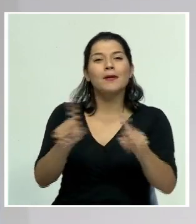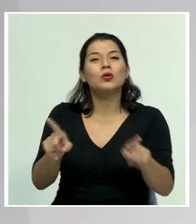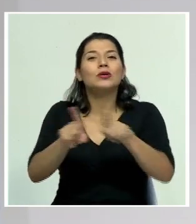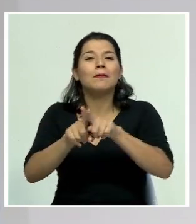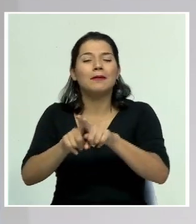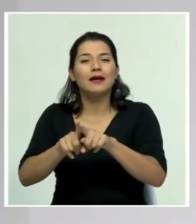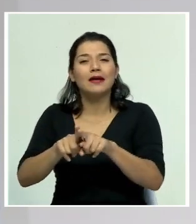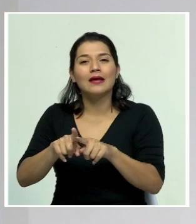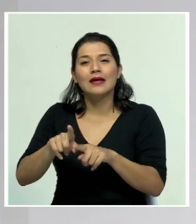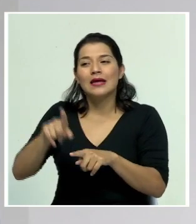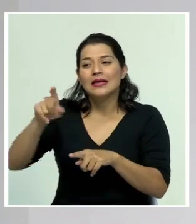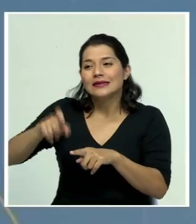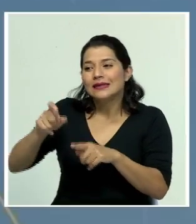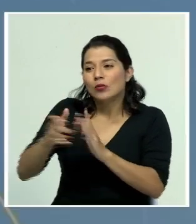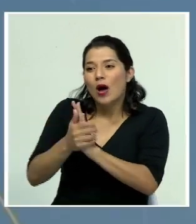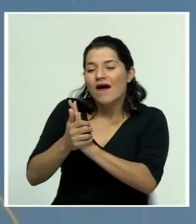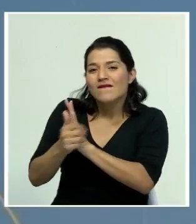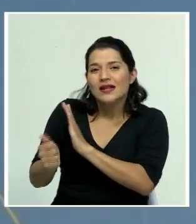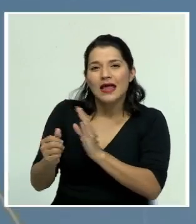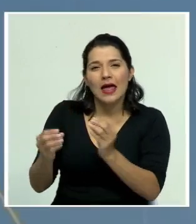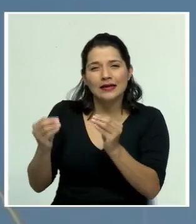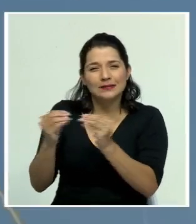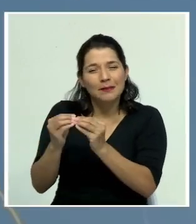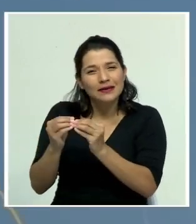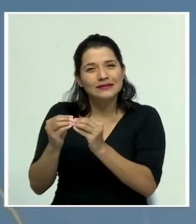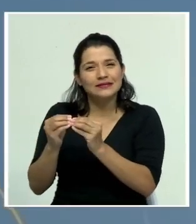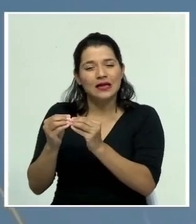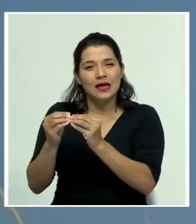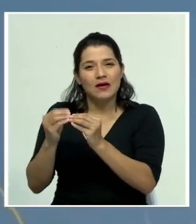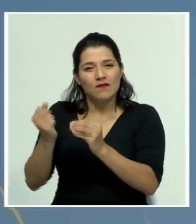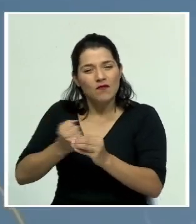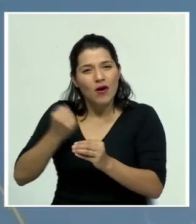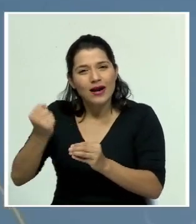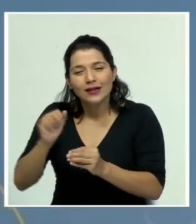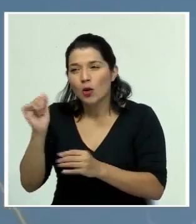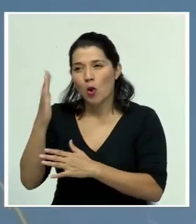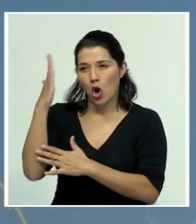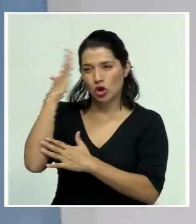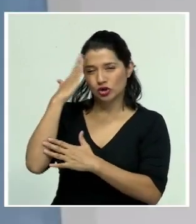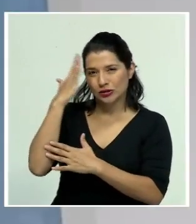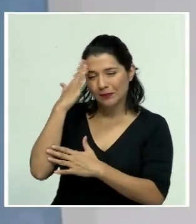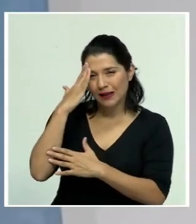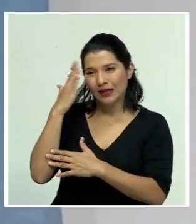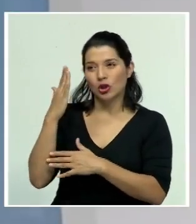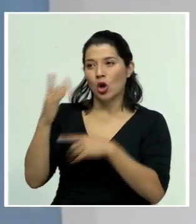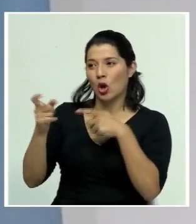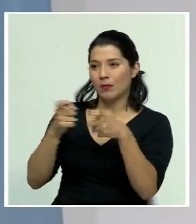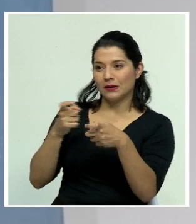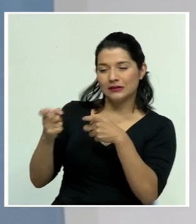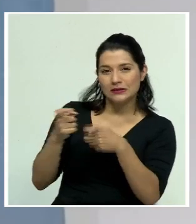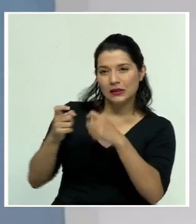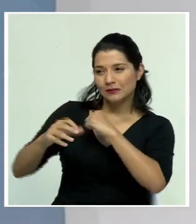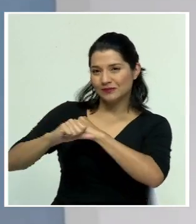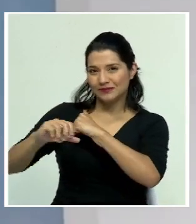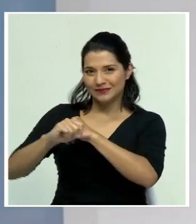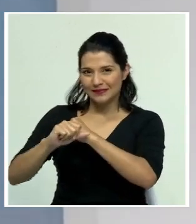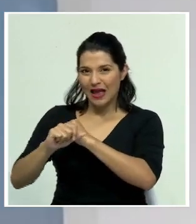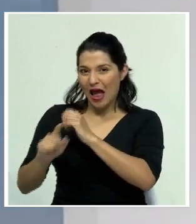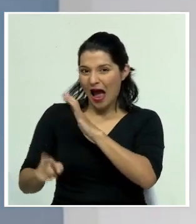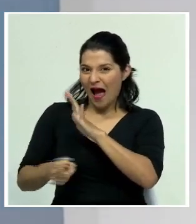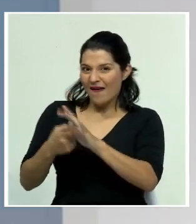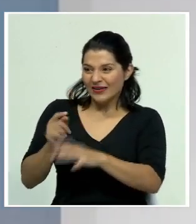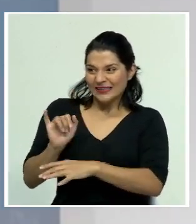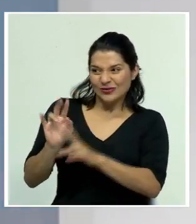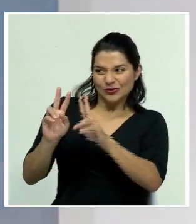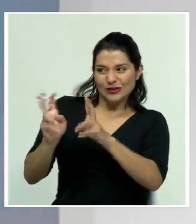también habilidades duras, como conocimientos administrativos, de marketing, de contabilidad, que a veces muchos, a los músicos nos asusta un poquito